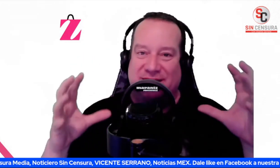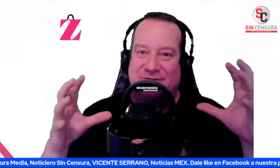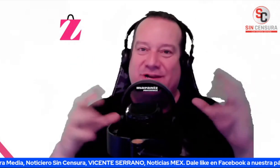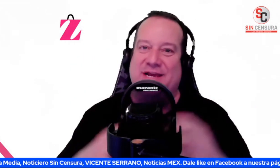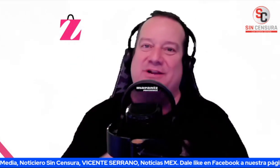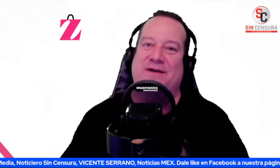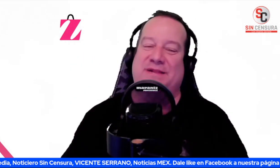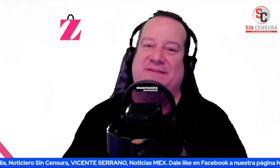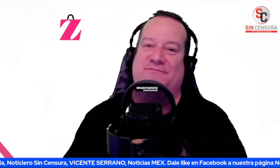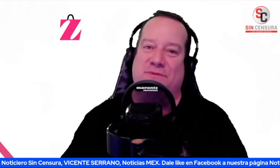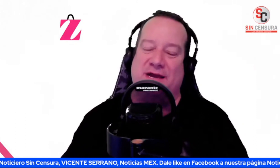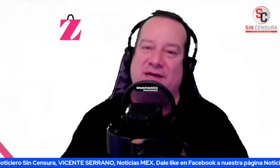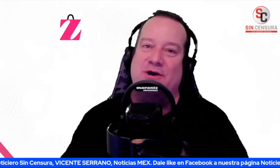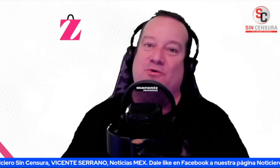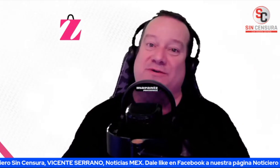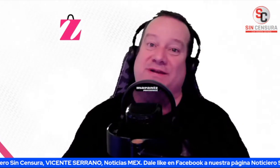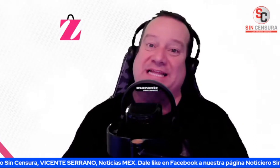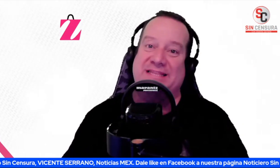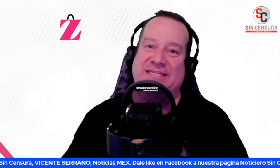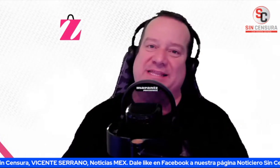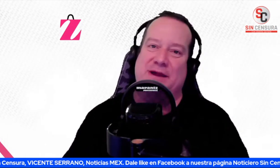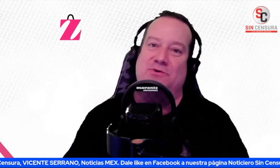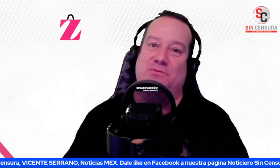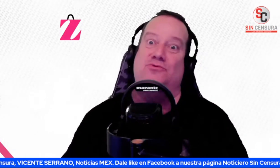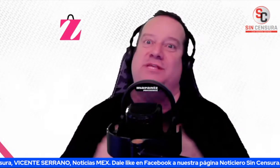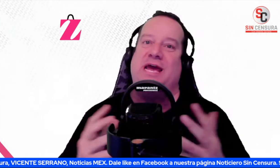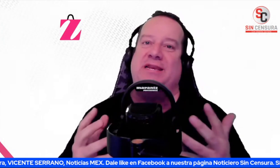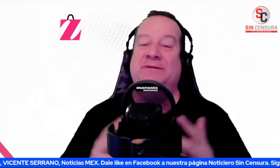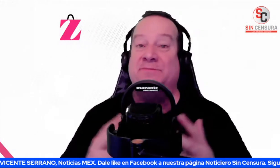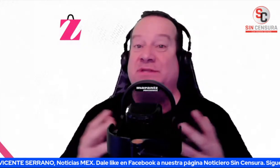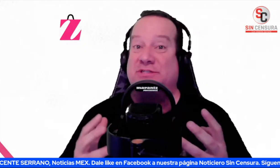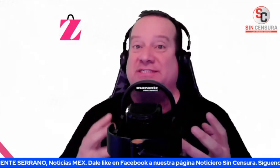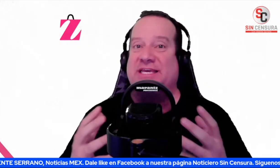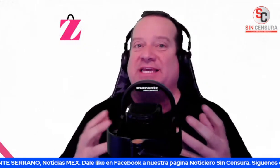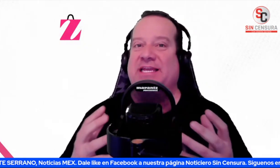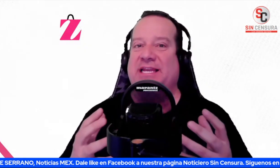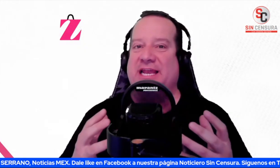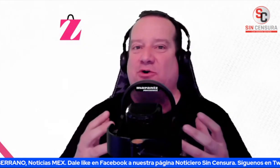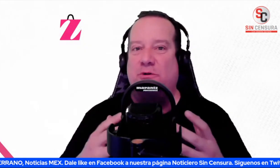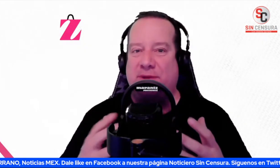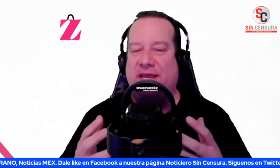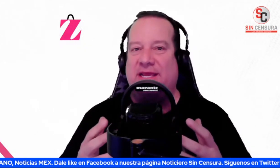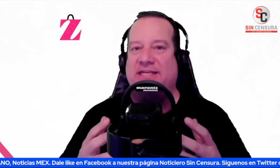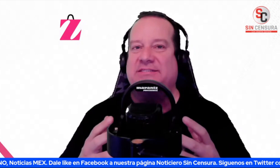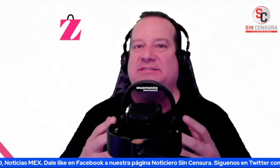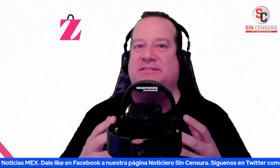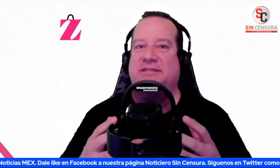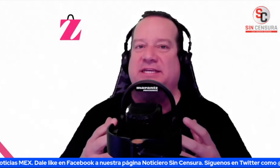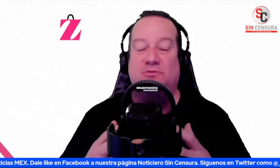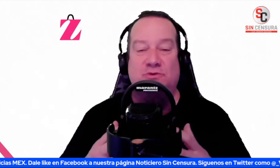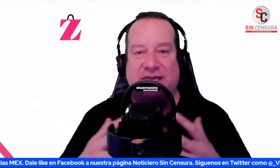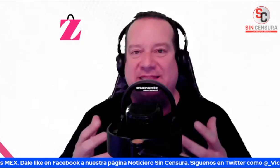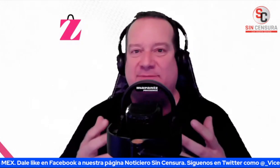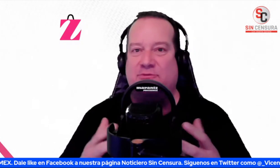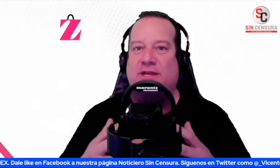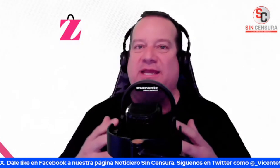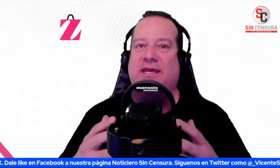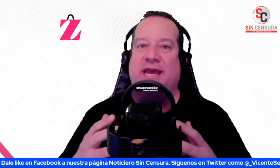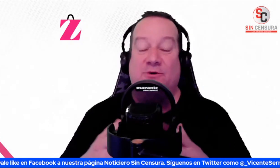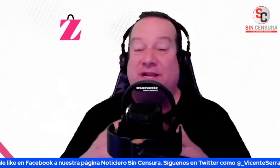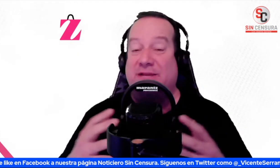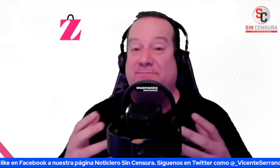en una plataforma universal de ese tamaño mundial, entonces el golpe es muy grande,